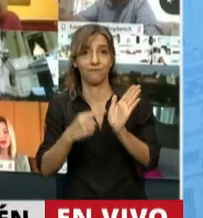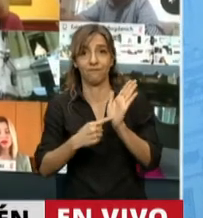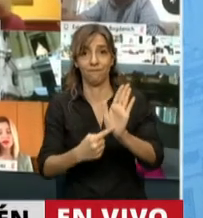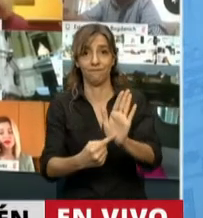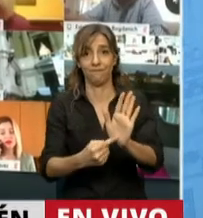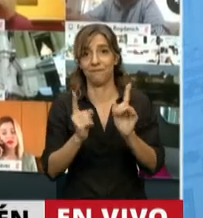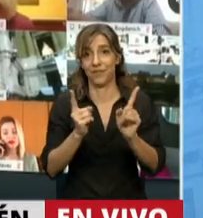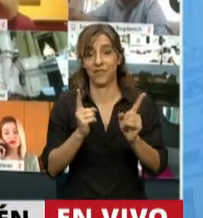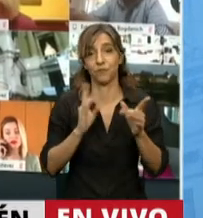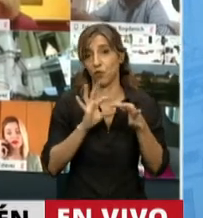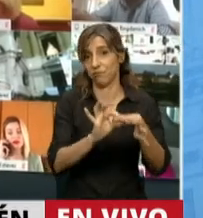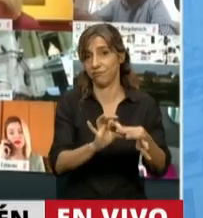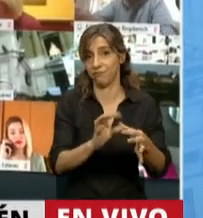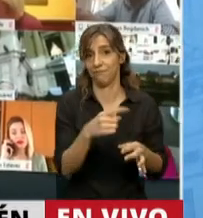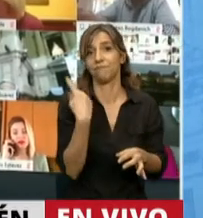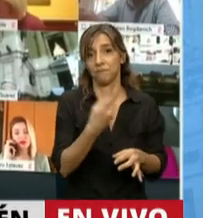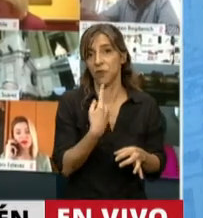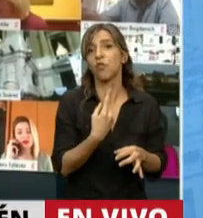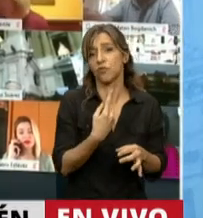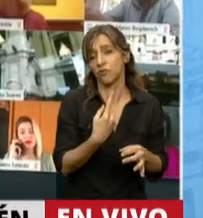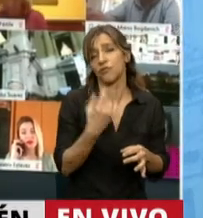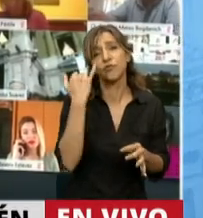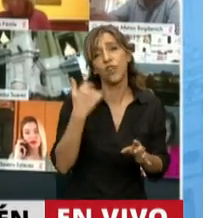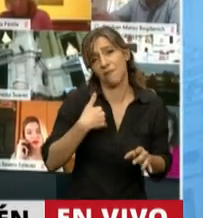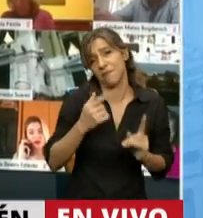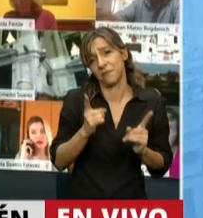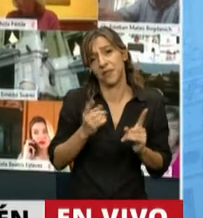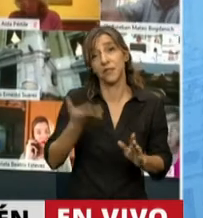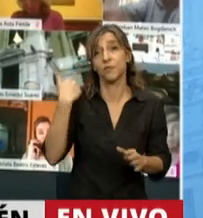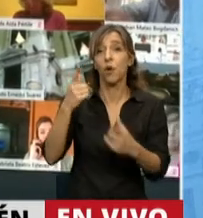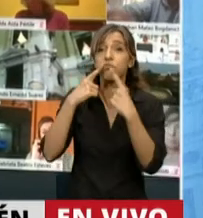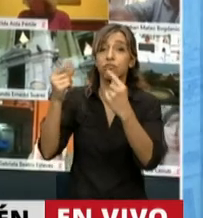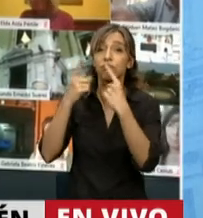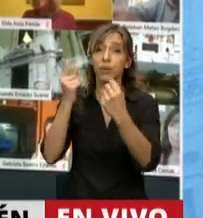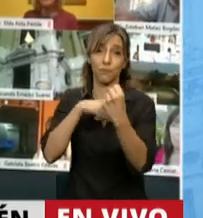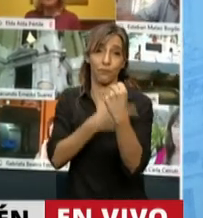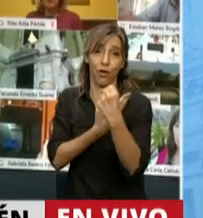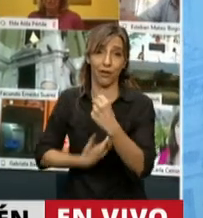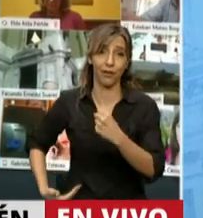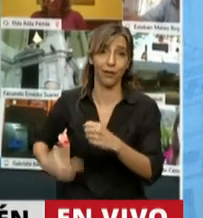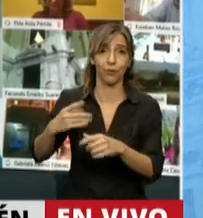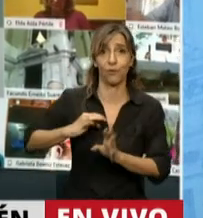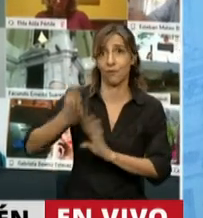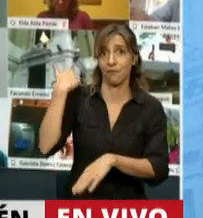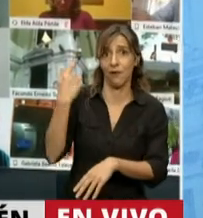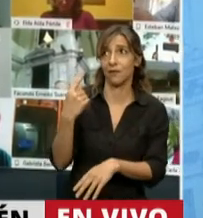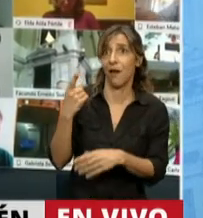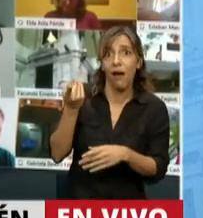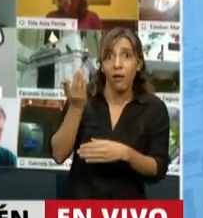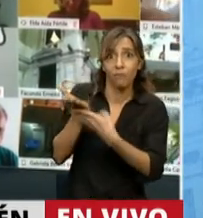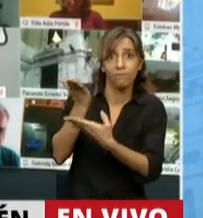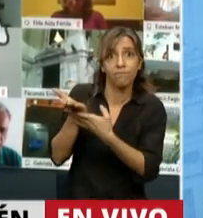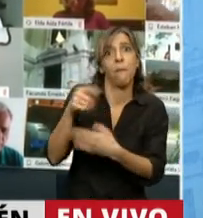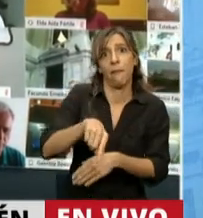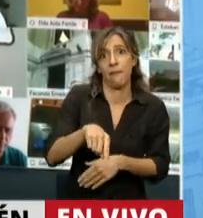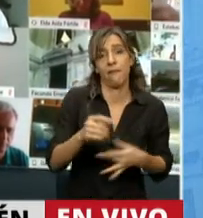venido reclamando al Poder Ejecutivo desde fines del año pasado. Los impactos que ha tenido la pandemia sobre la